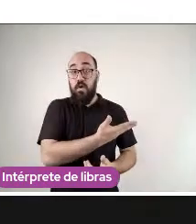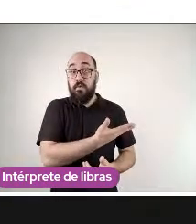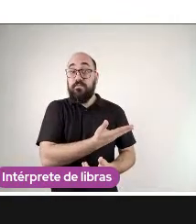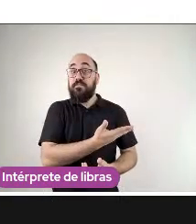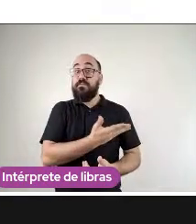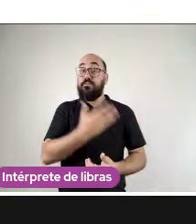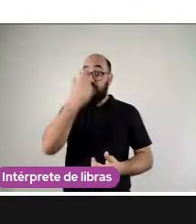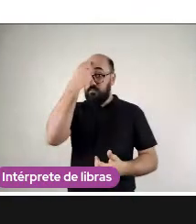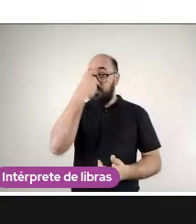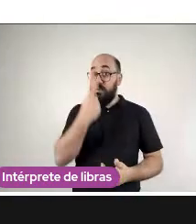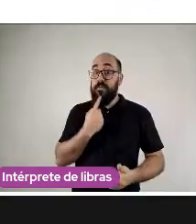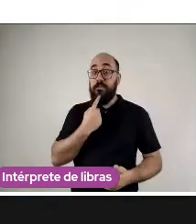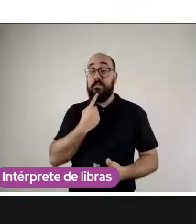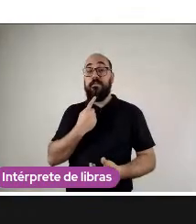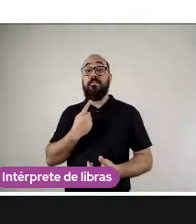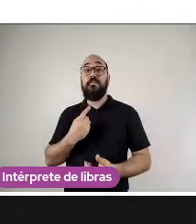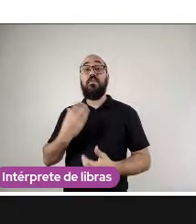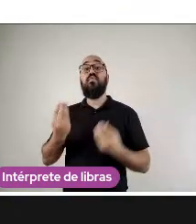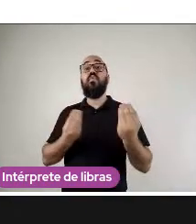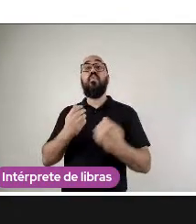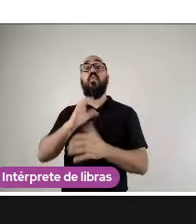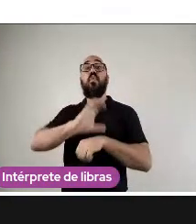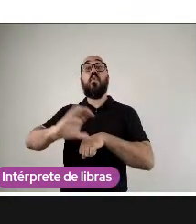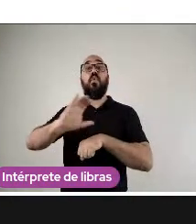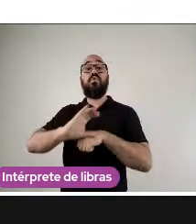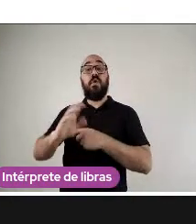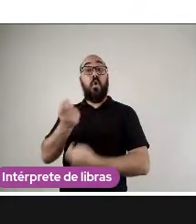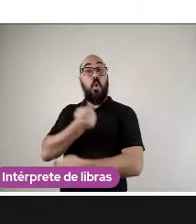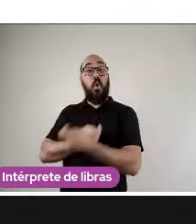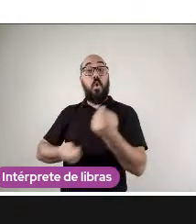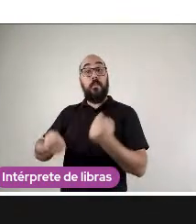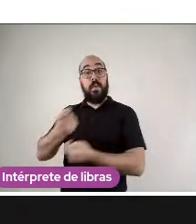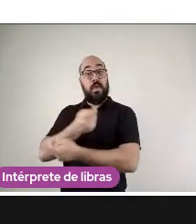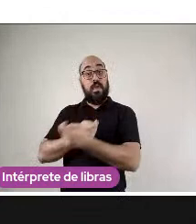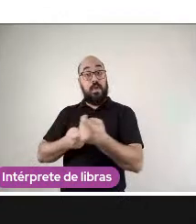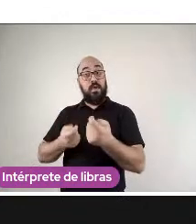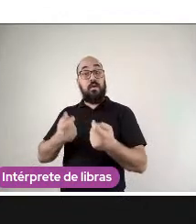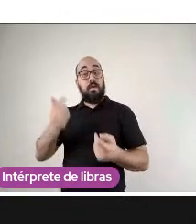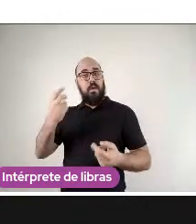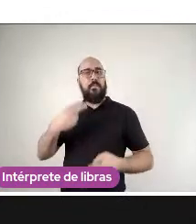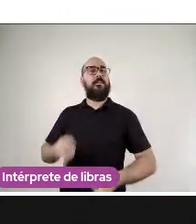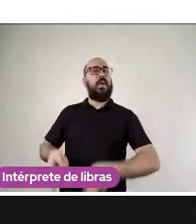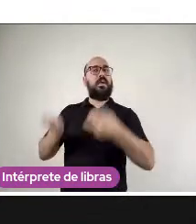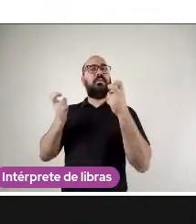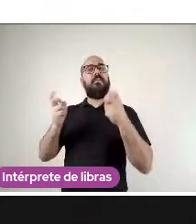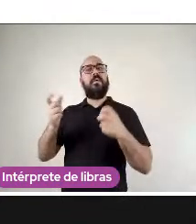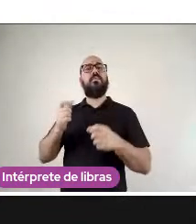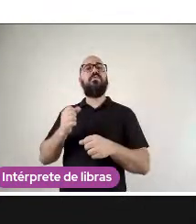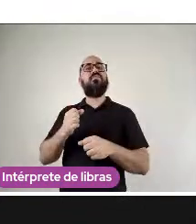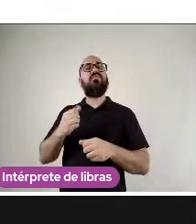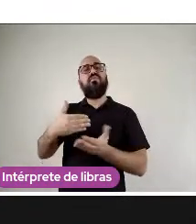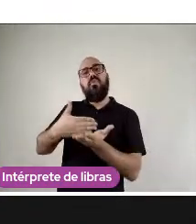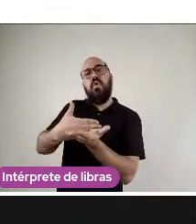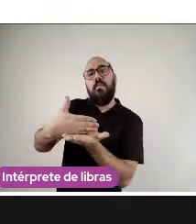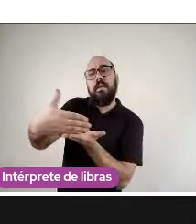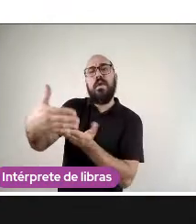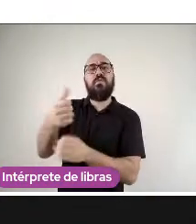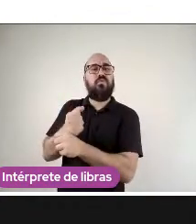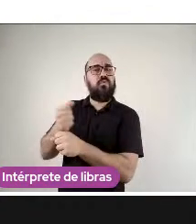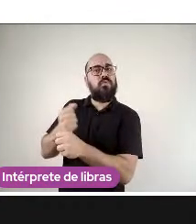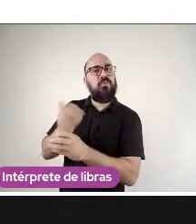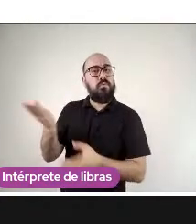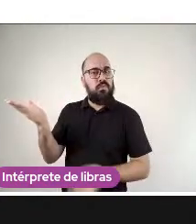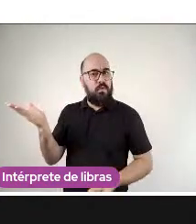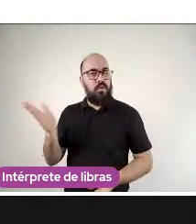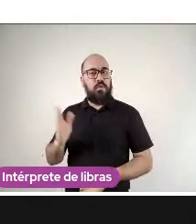de licencias ha disminuido, de 696 en el 2000 hasta 104 en el 2020. Sin embargo, a los pescadores cada vez les cuesta mucho más